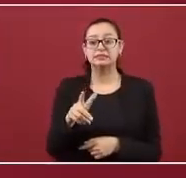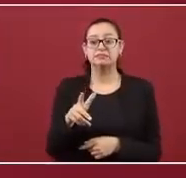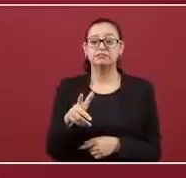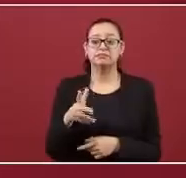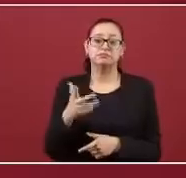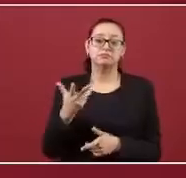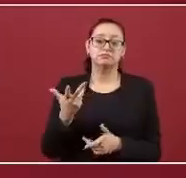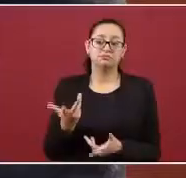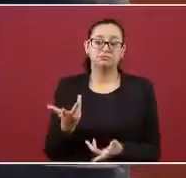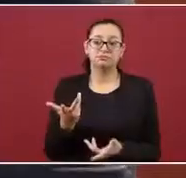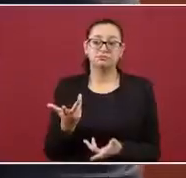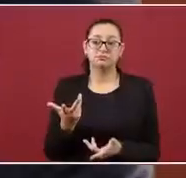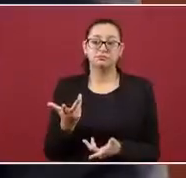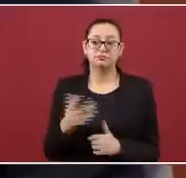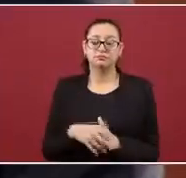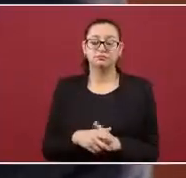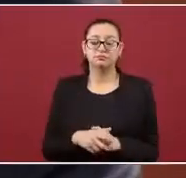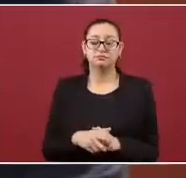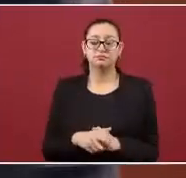a